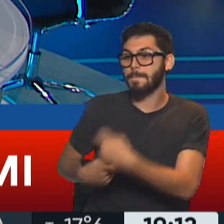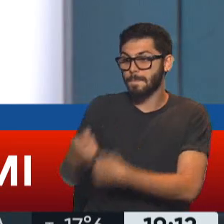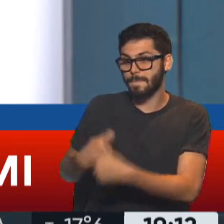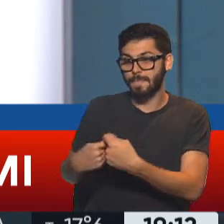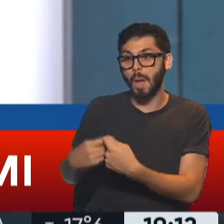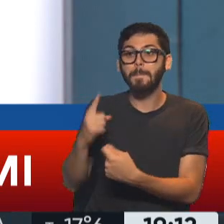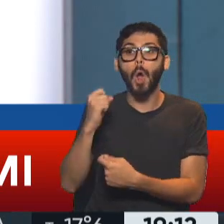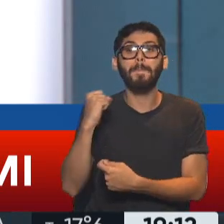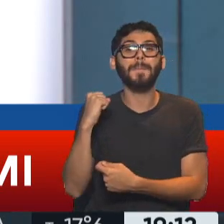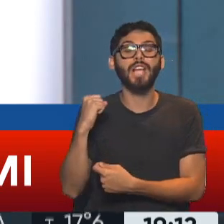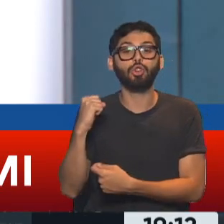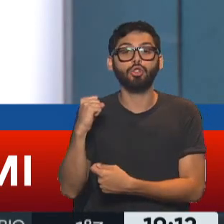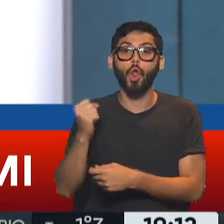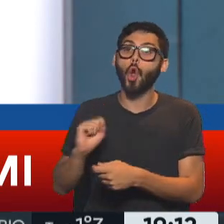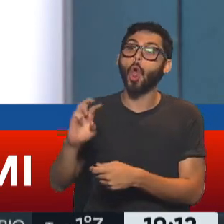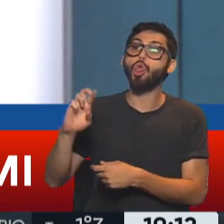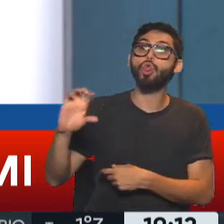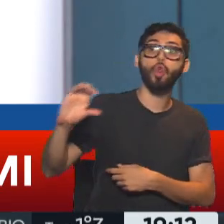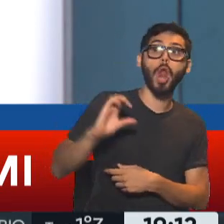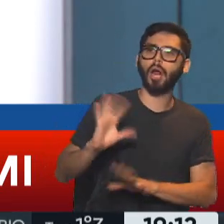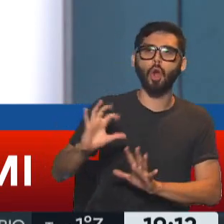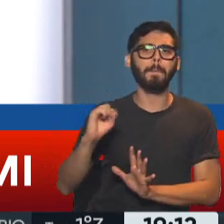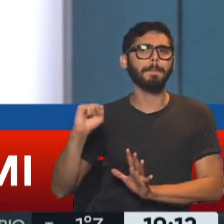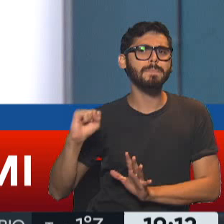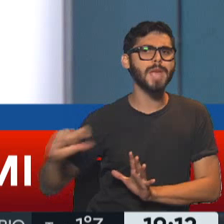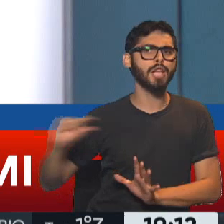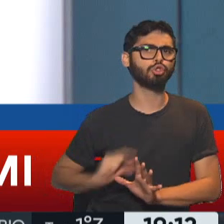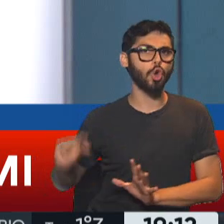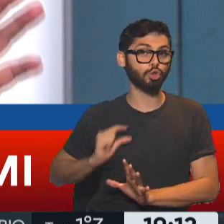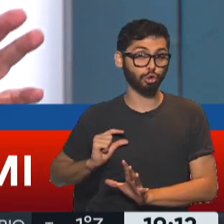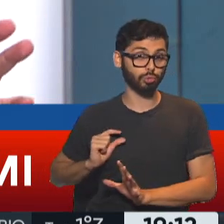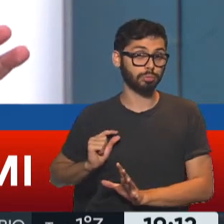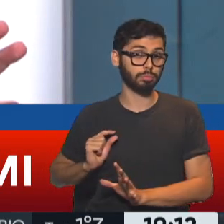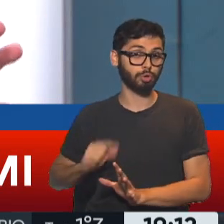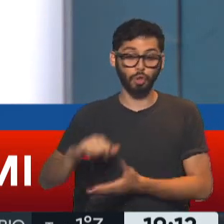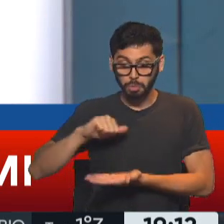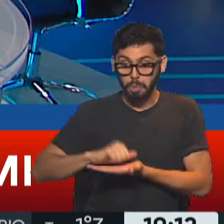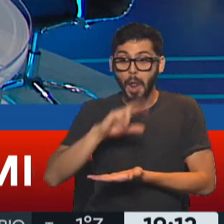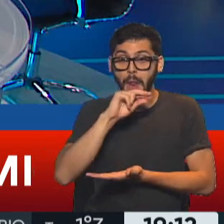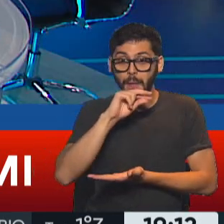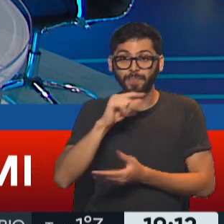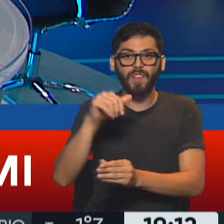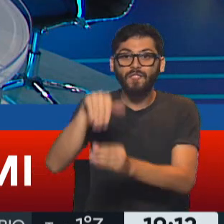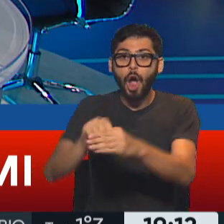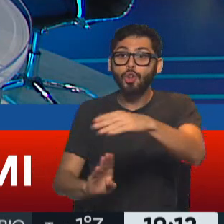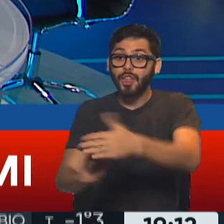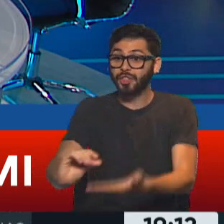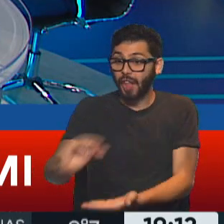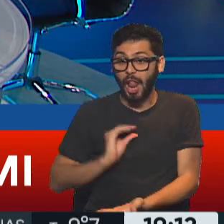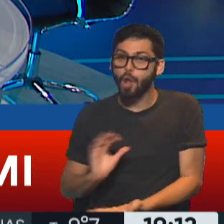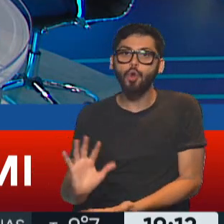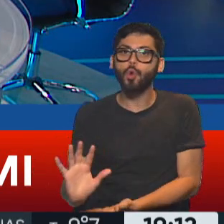moneda nacional, no financiamiento en dólares. Entonces, con eso reemplaza el tema de la emisión. No es el Banco Central el que lo financia, sino son esta